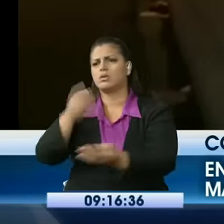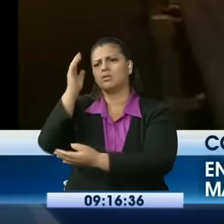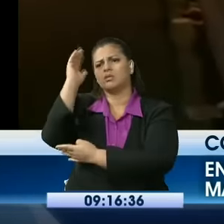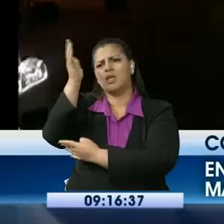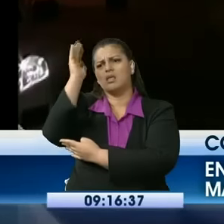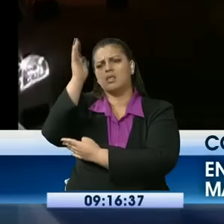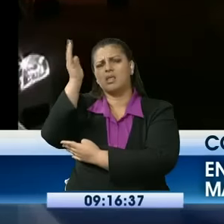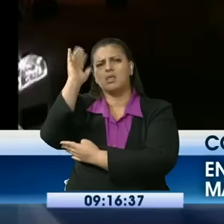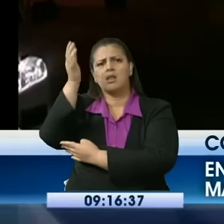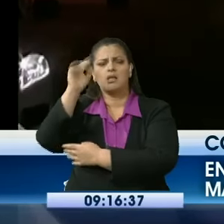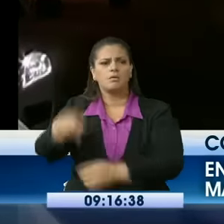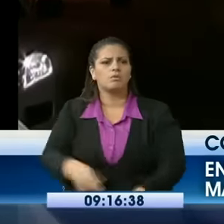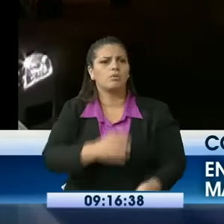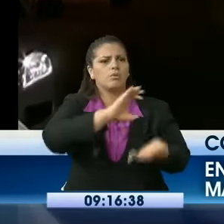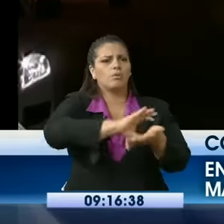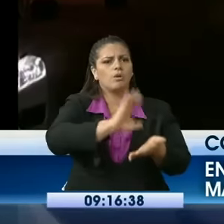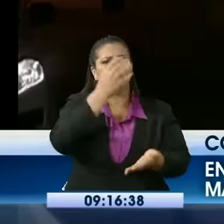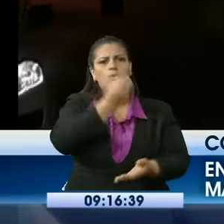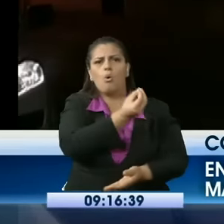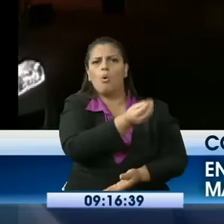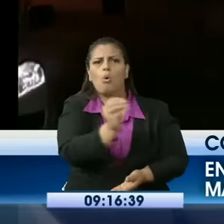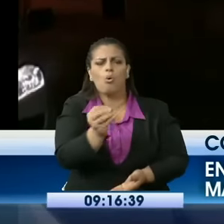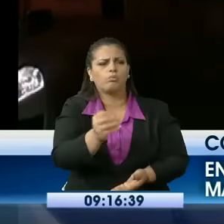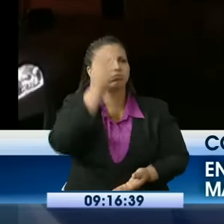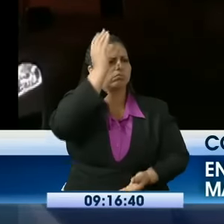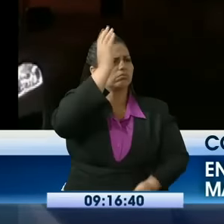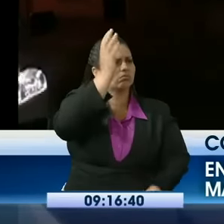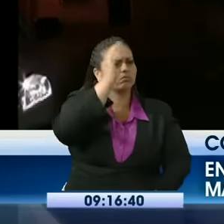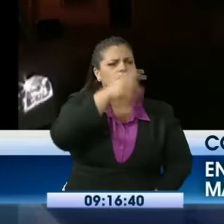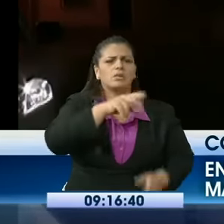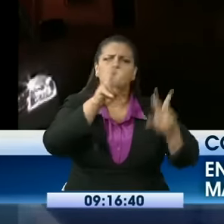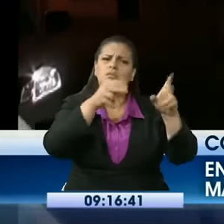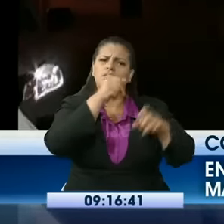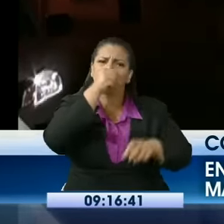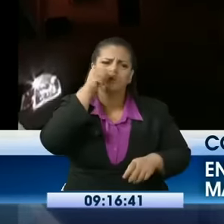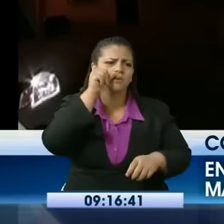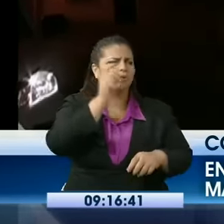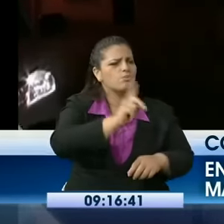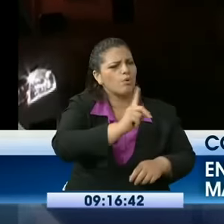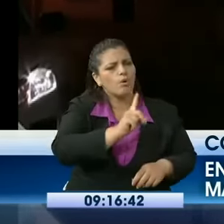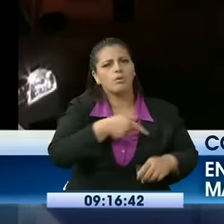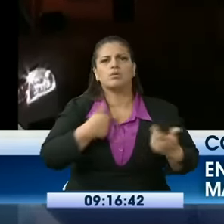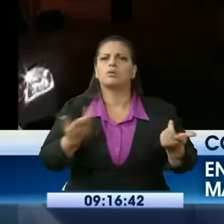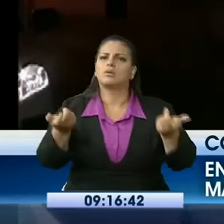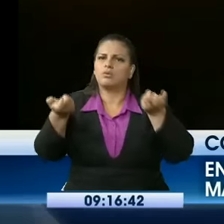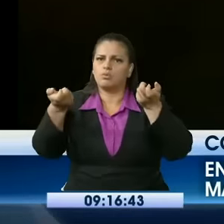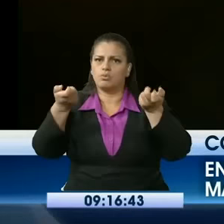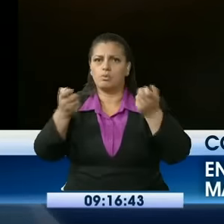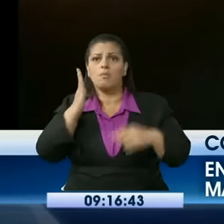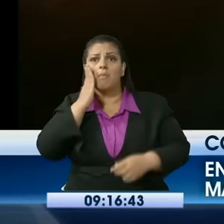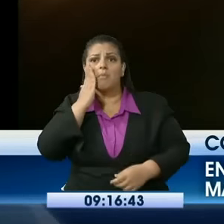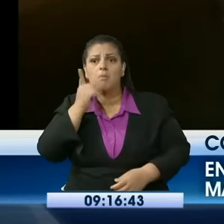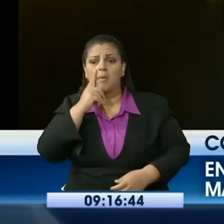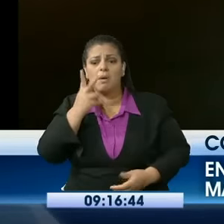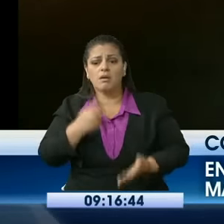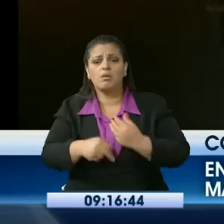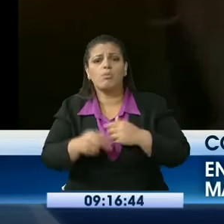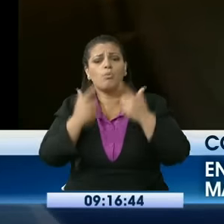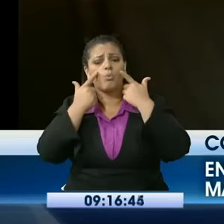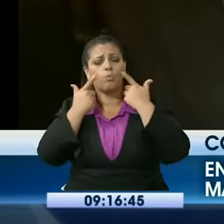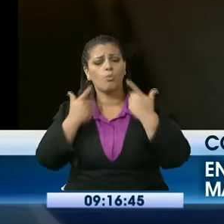colegios. Si bien es cierto, es necesario también que debe existir un control por parte de los padres. En esta